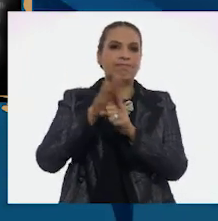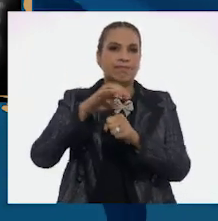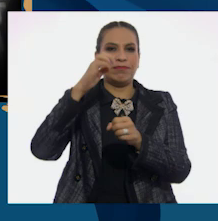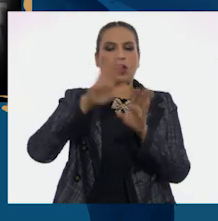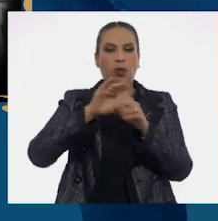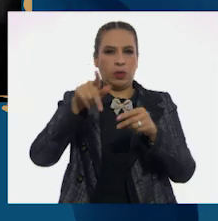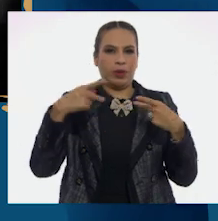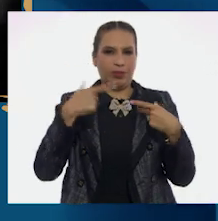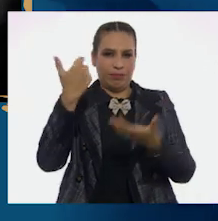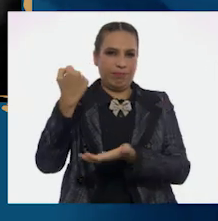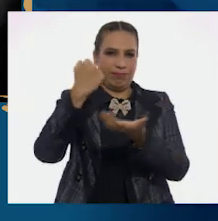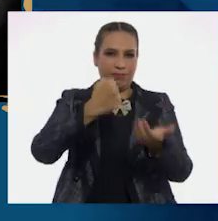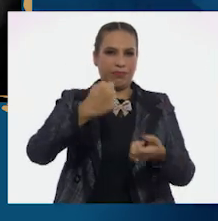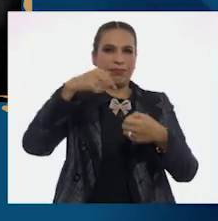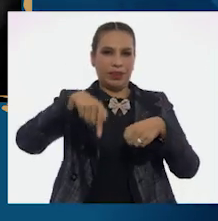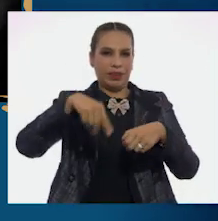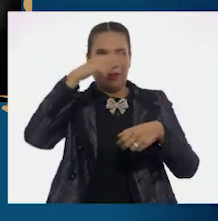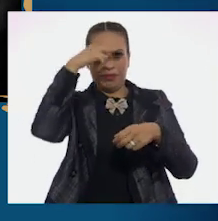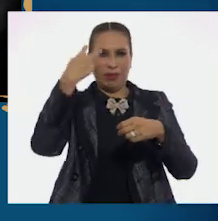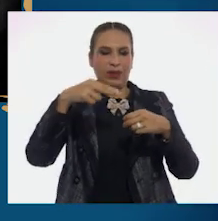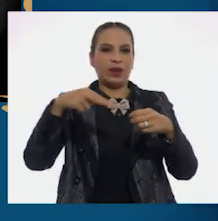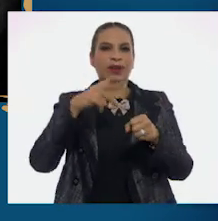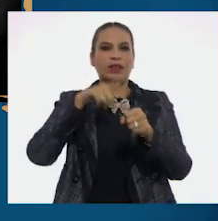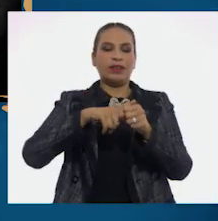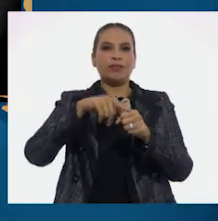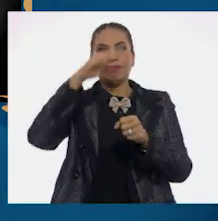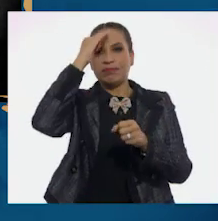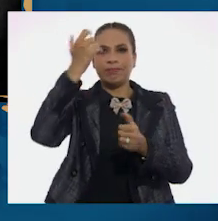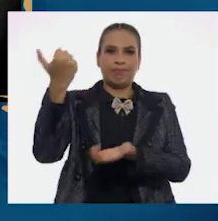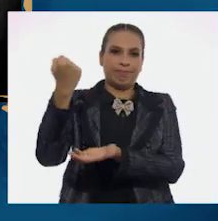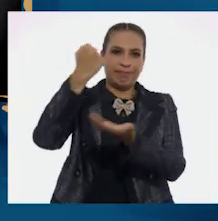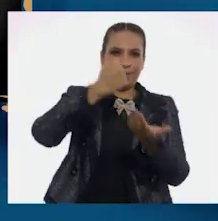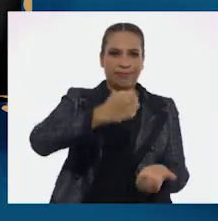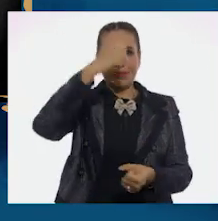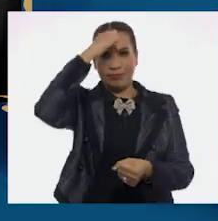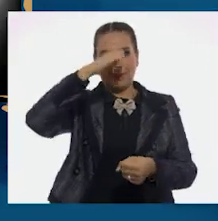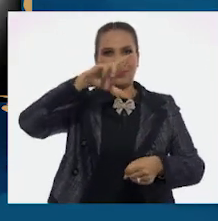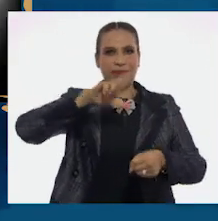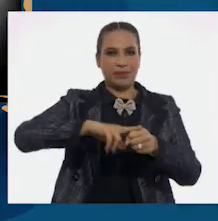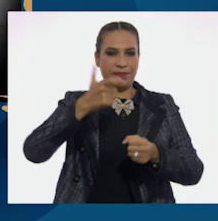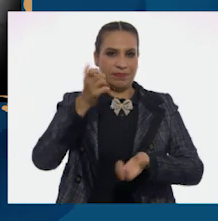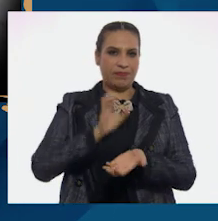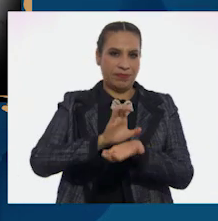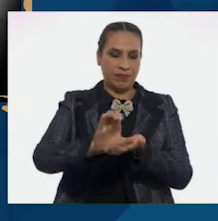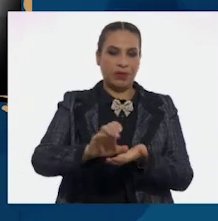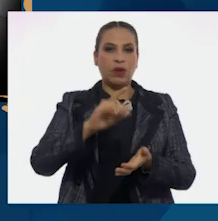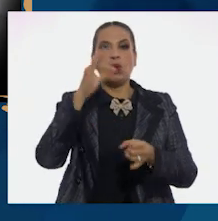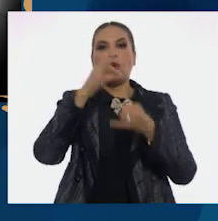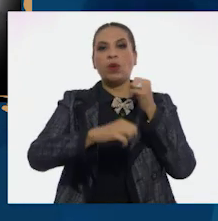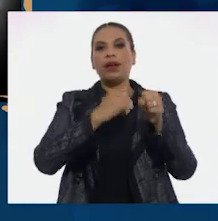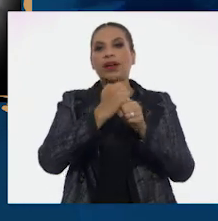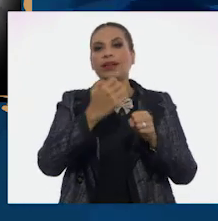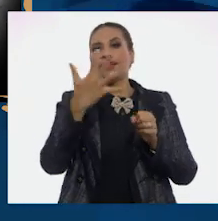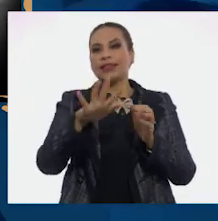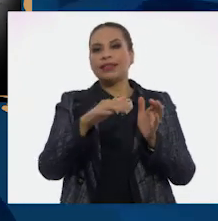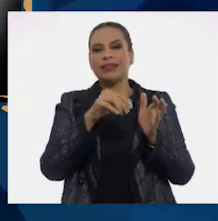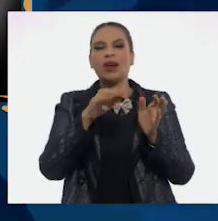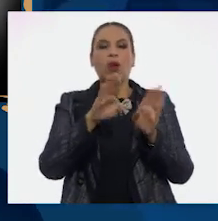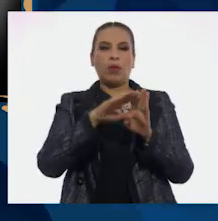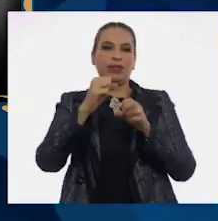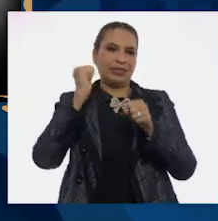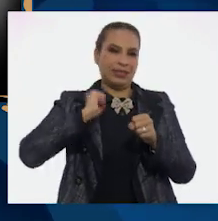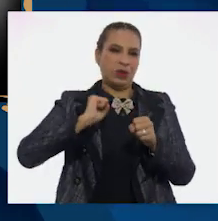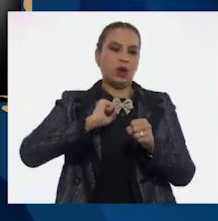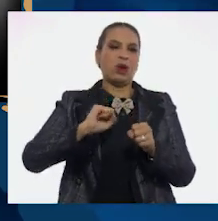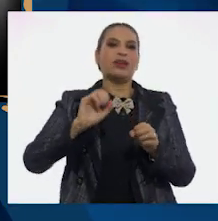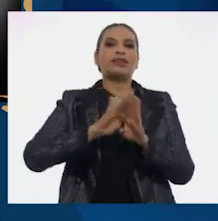inversionistas nacionales, estaba más bien pensada para atraer capitales extranjeros. En la última década del siglo XIX se pasó